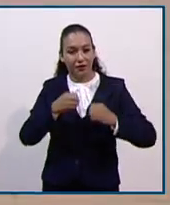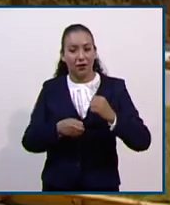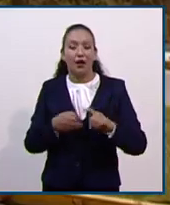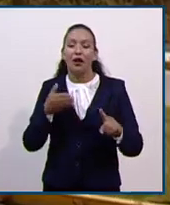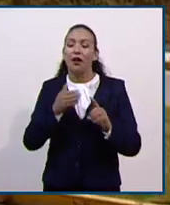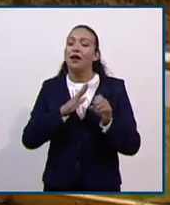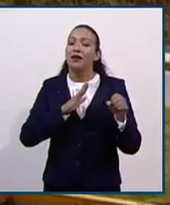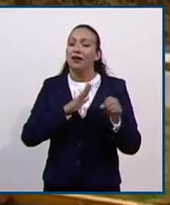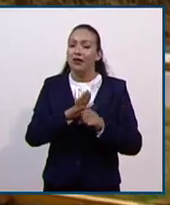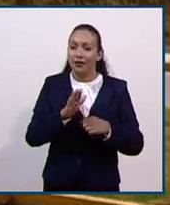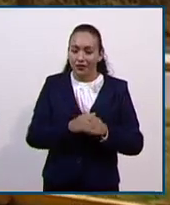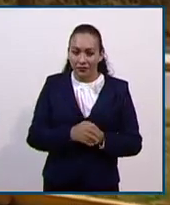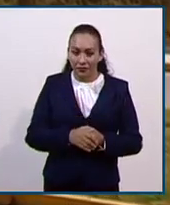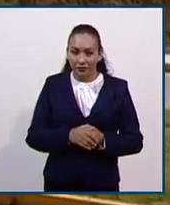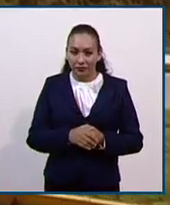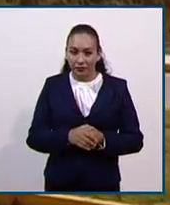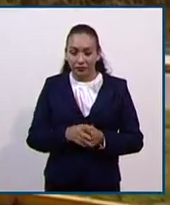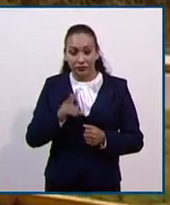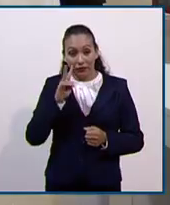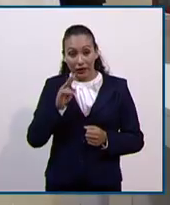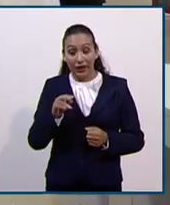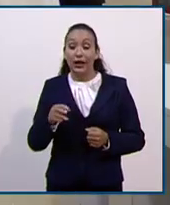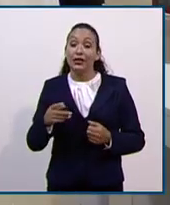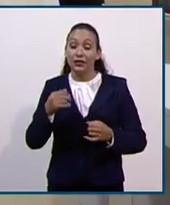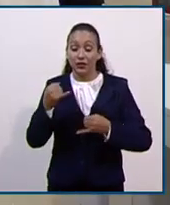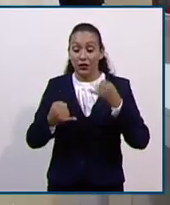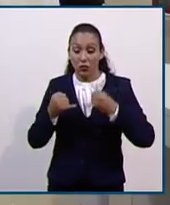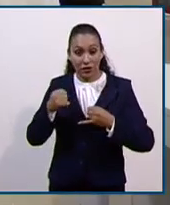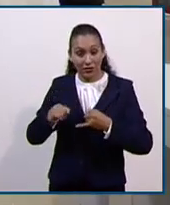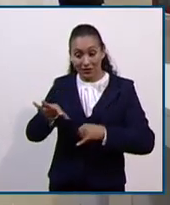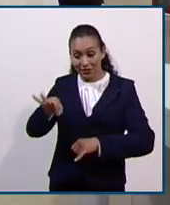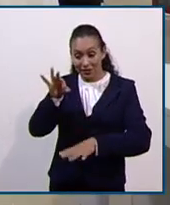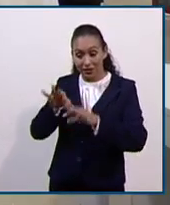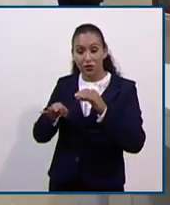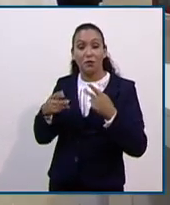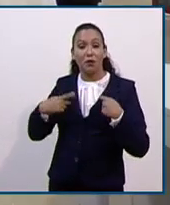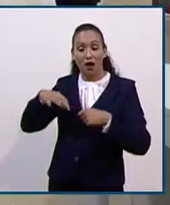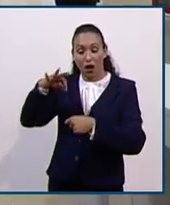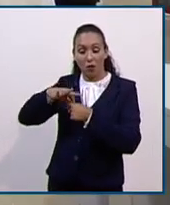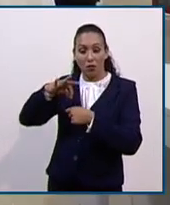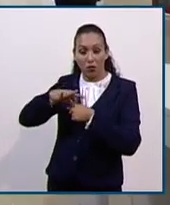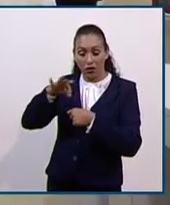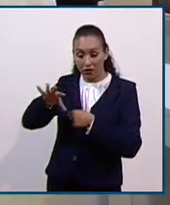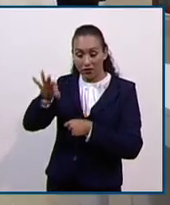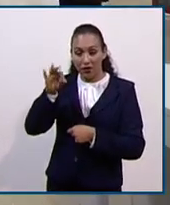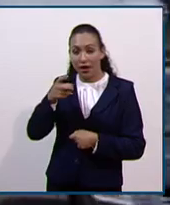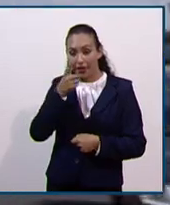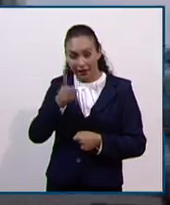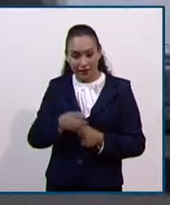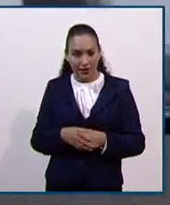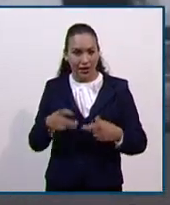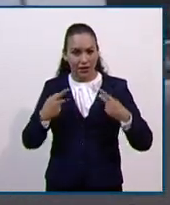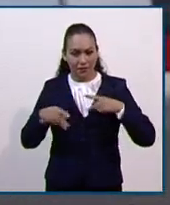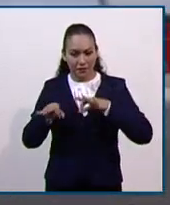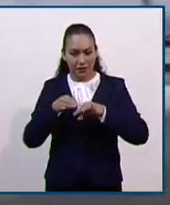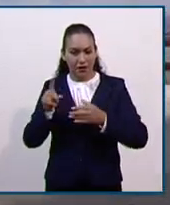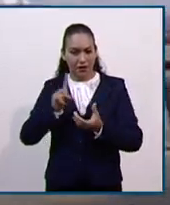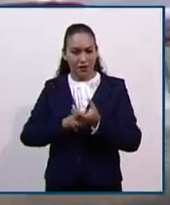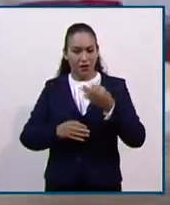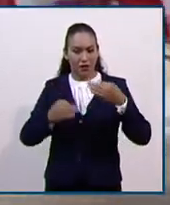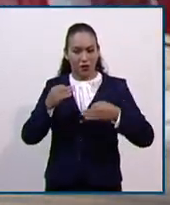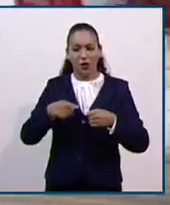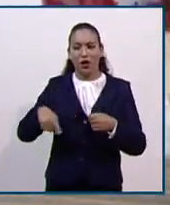la posibilidad de someter la elección de jueces a voto popular, insistió en que las personas impartidoras de justicia no